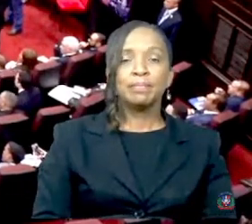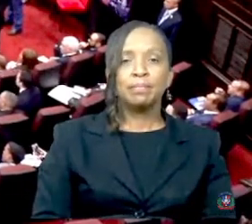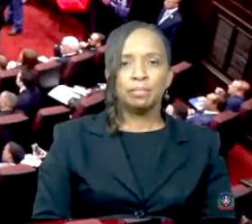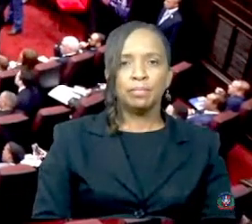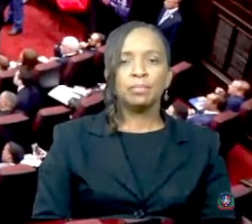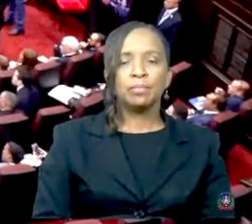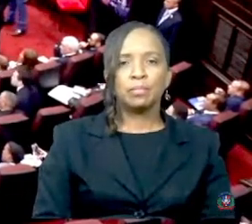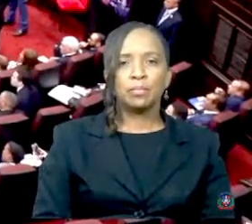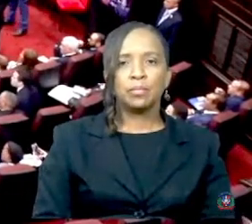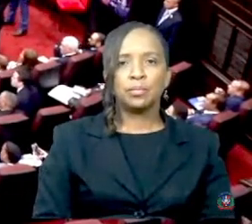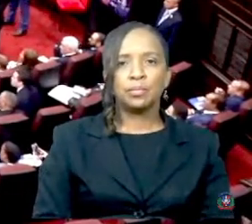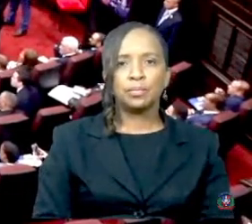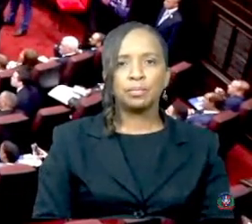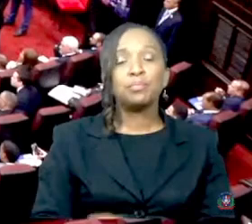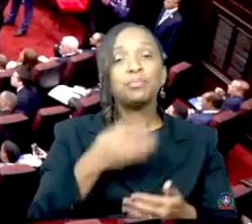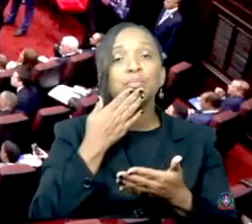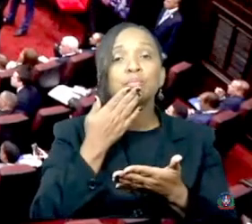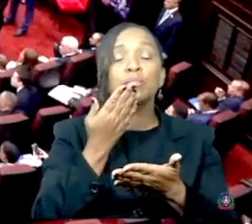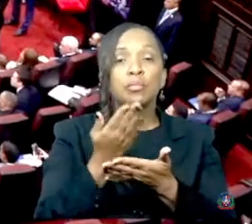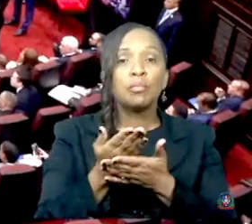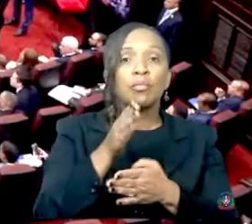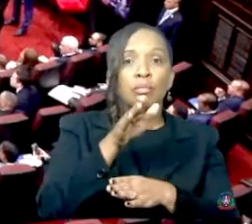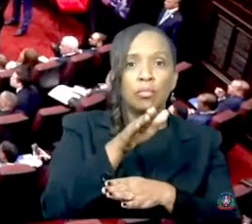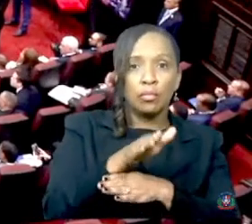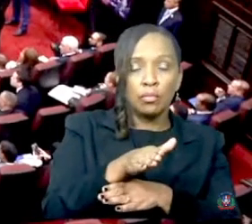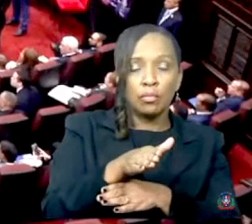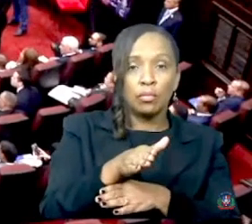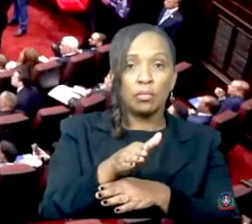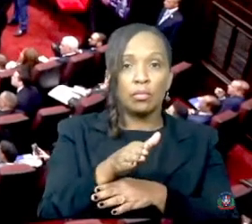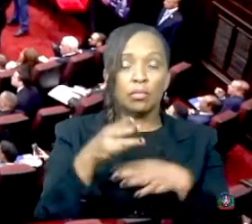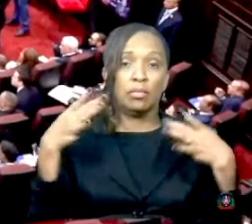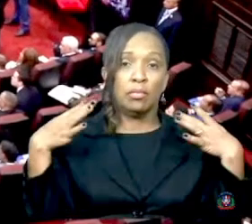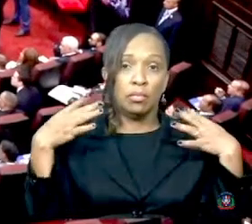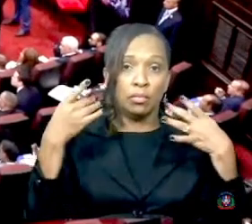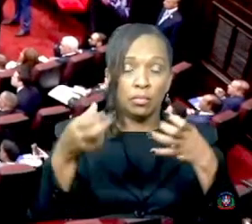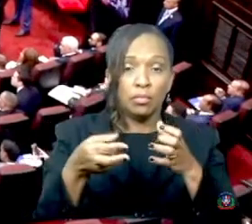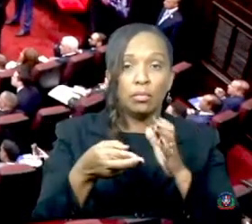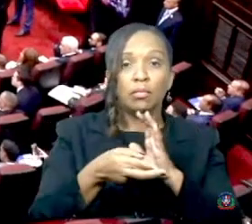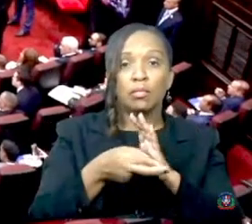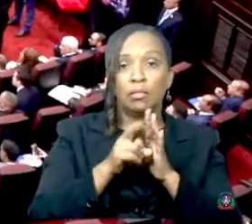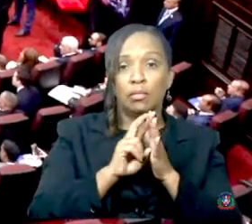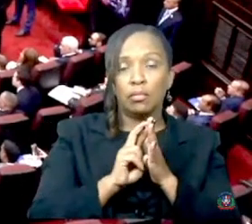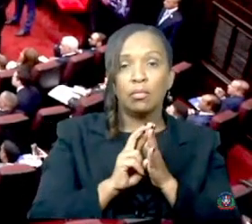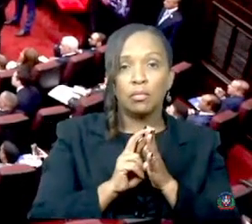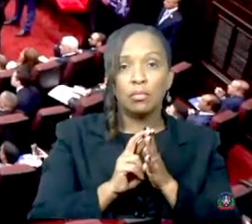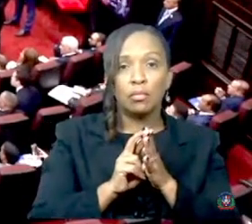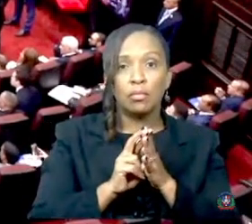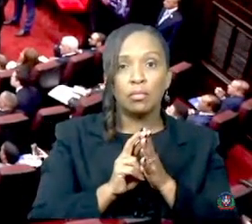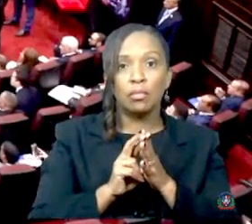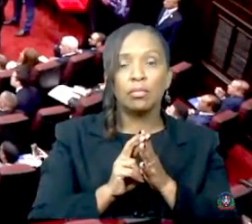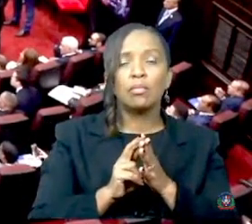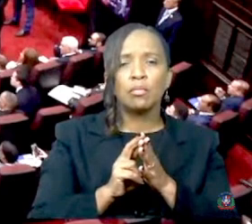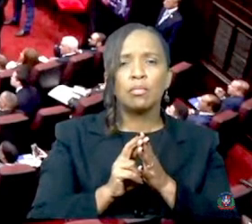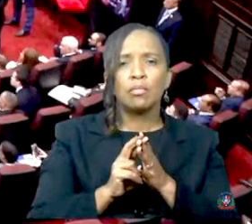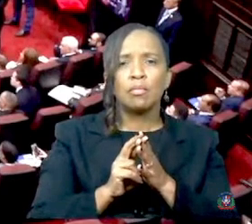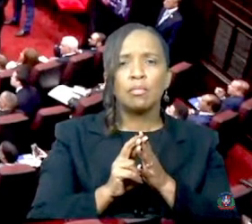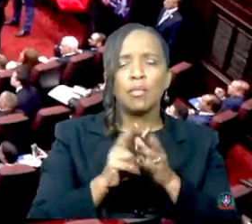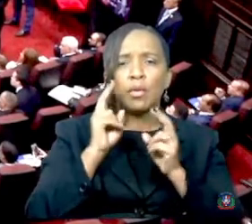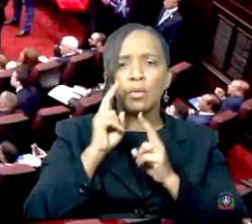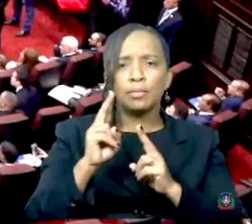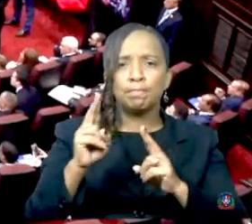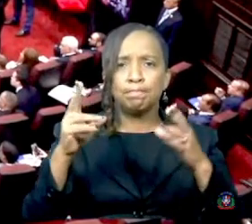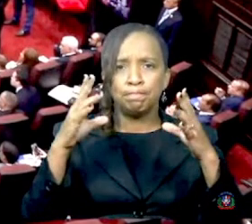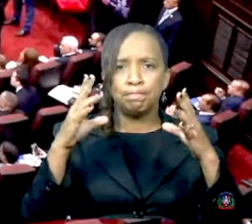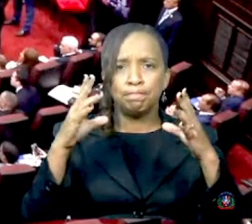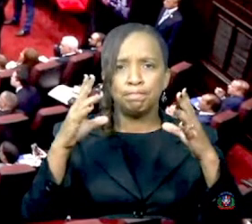Bien, buenas tardes, honorable presidente de esta Asamblea Revisora, honorable vicepresidente Alfredo Pacheco. Realmente el bloque del Partido